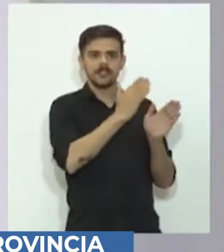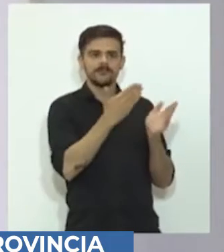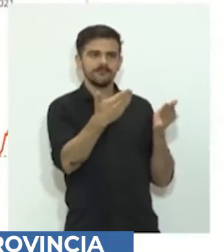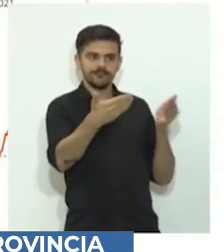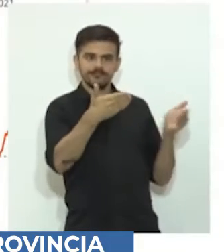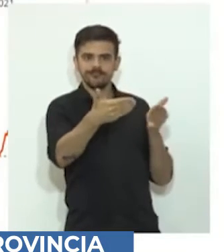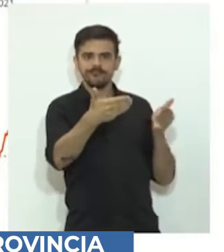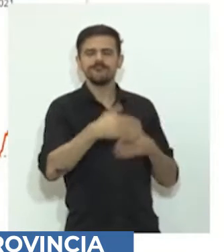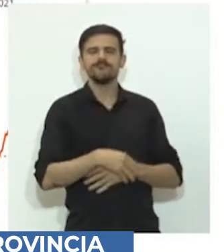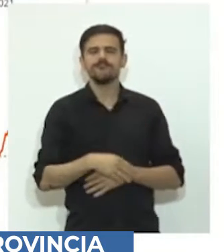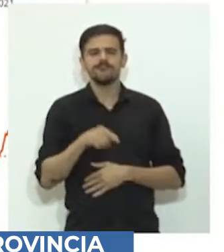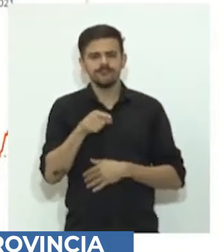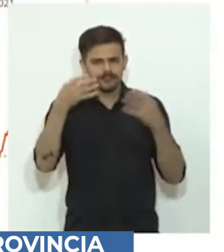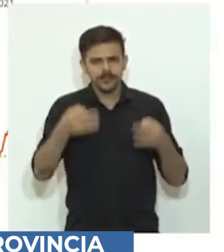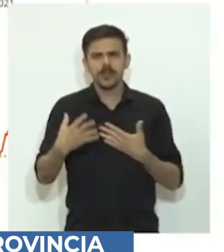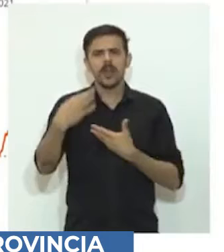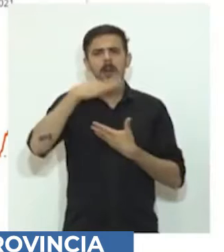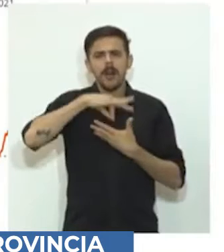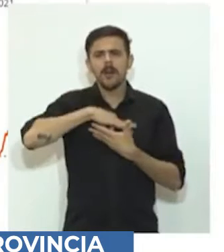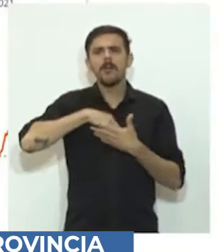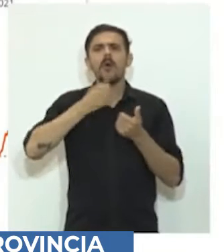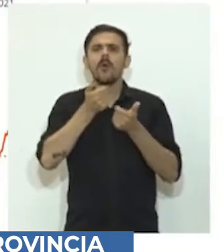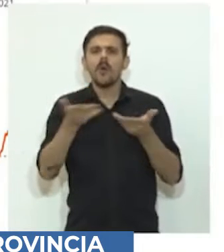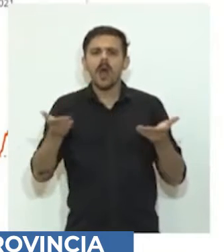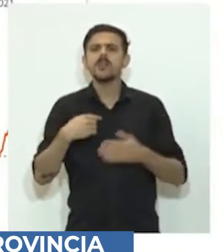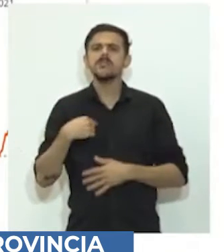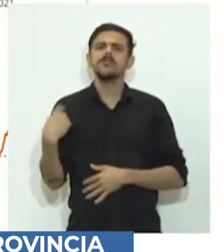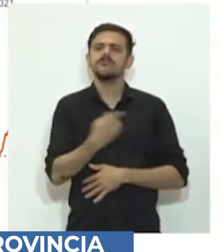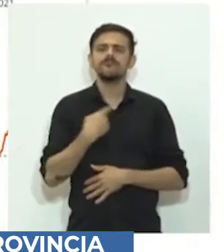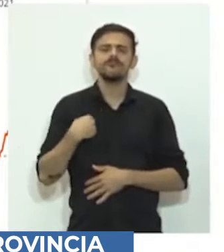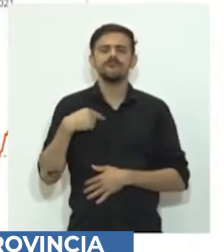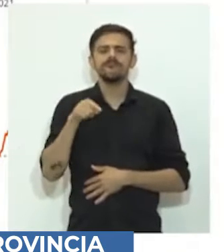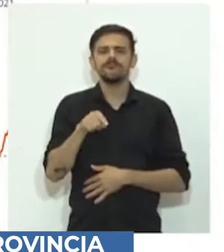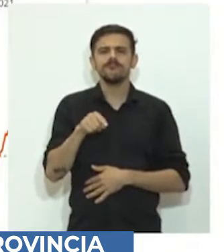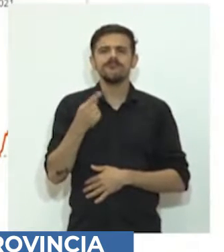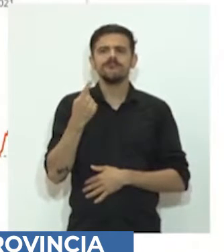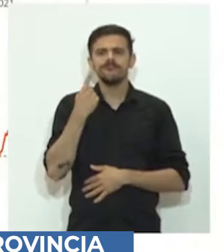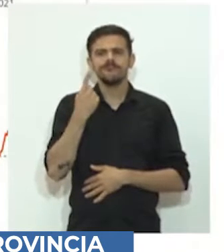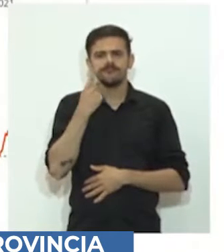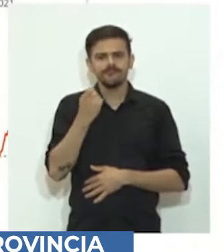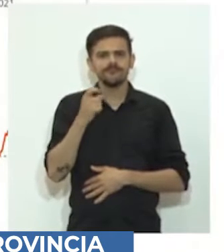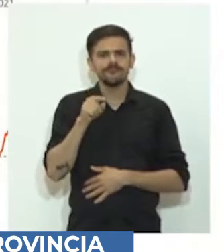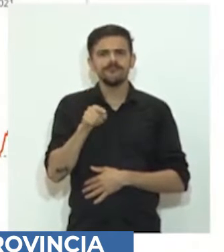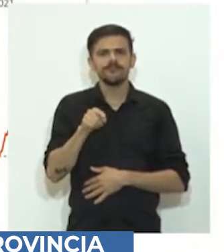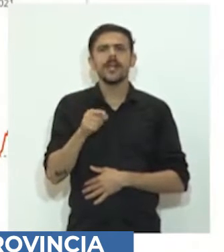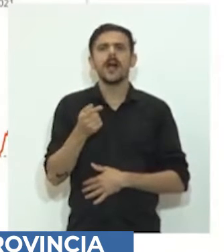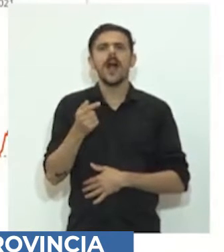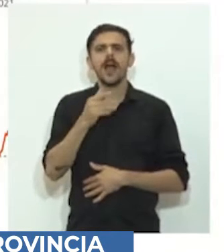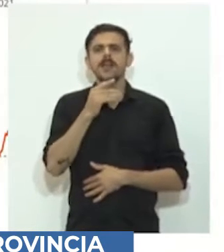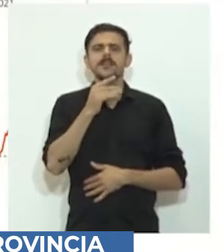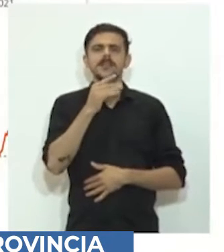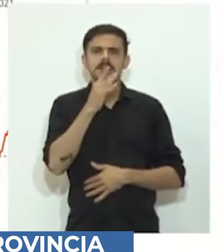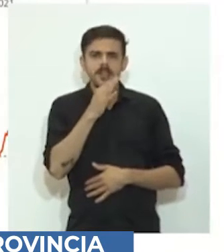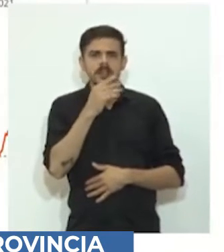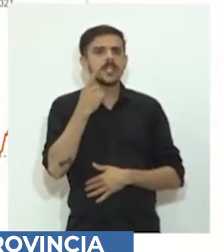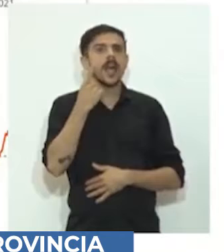al número de casos nosotros lo que evaluamos y lo que vimos en estos últimos 14 días que si vemos